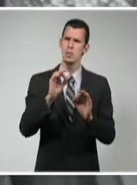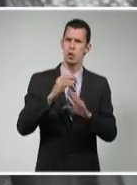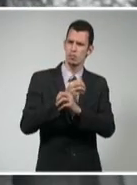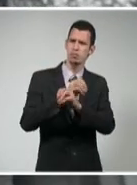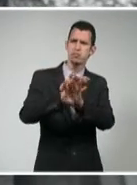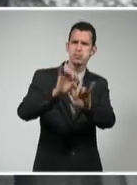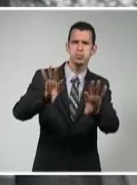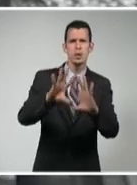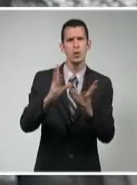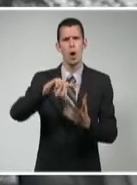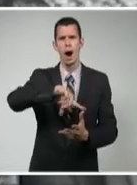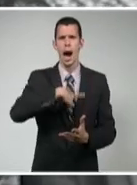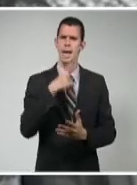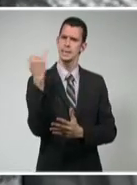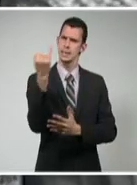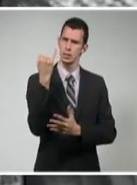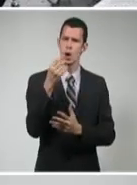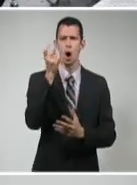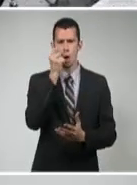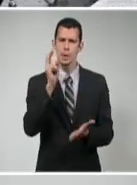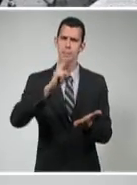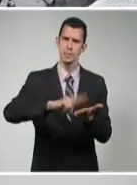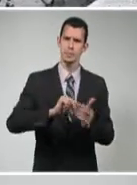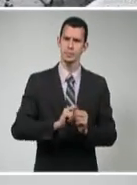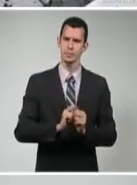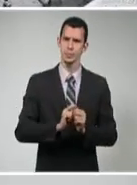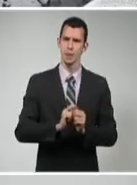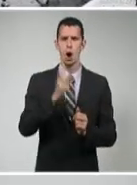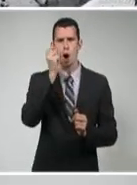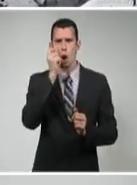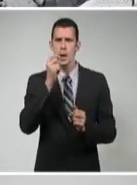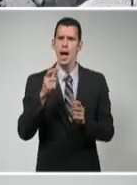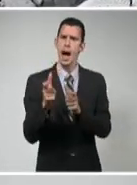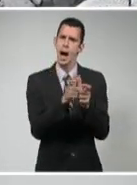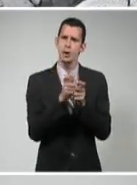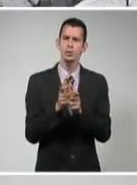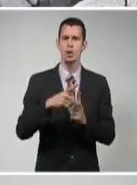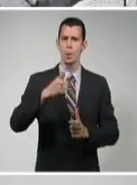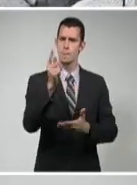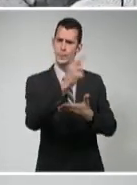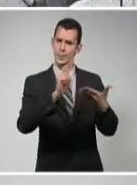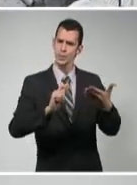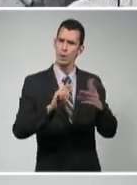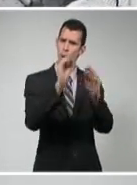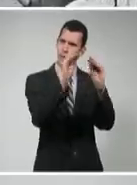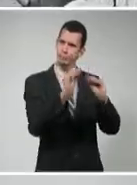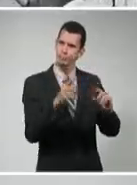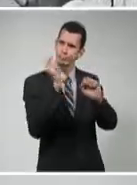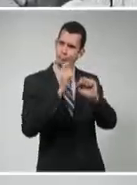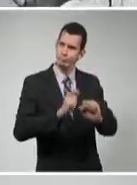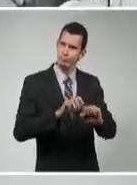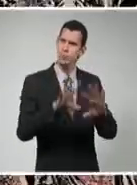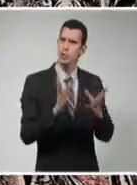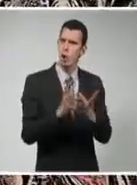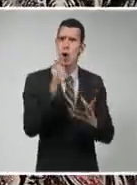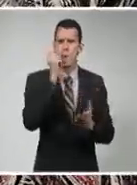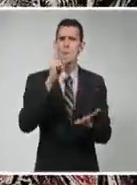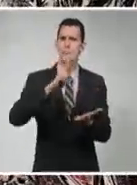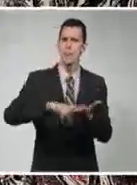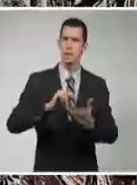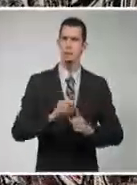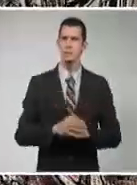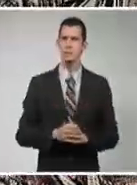Publicitaria Latinoamericana y de la Agrupación de Pintores y Escultores Cubanos, quien ilustrara el poemario Cuatro Canciones para el Che de Nicolás Guillén,